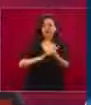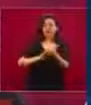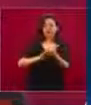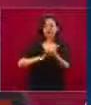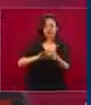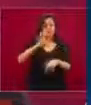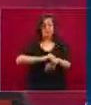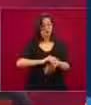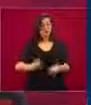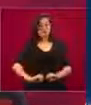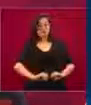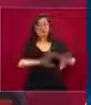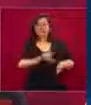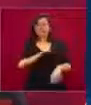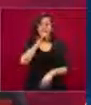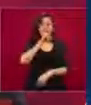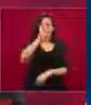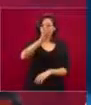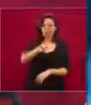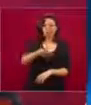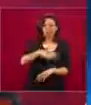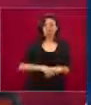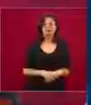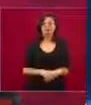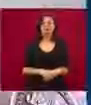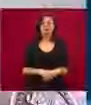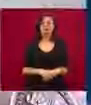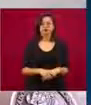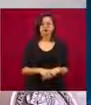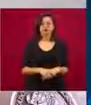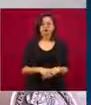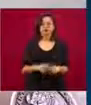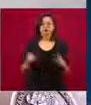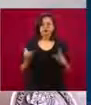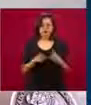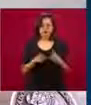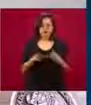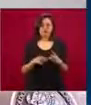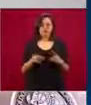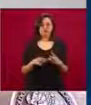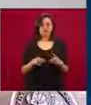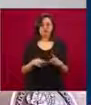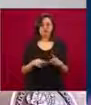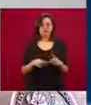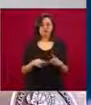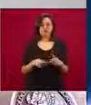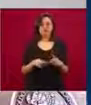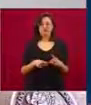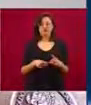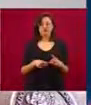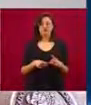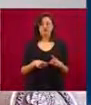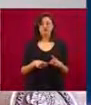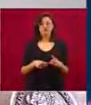conozcan los hechos o actos de las autoridades que desconocen o que no han sido debidamente notificados, según sea el